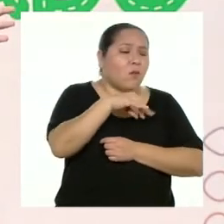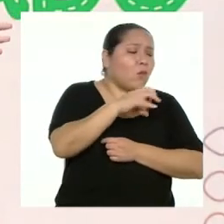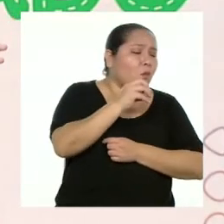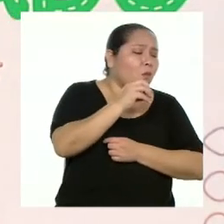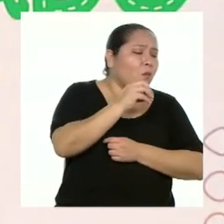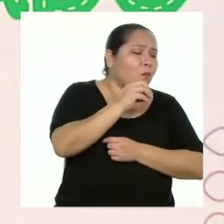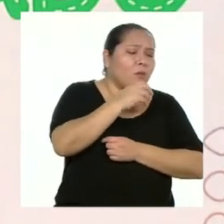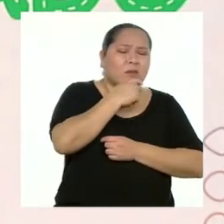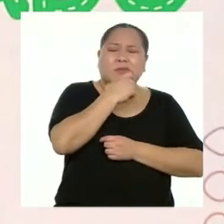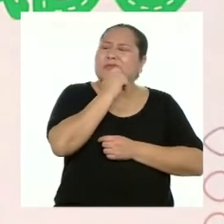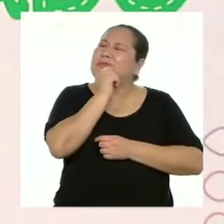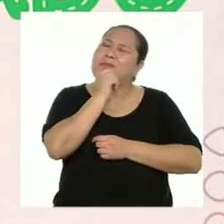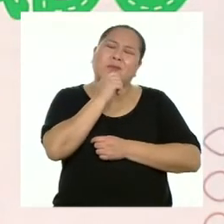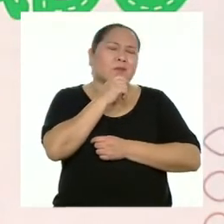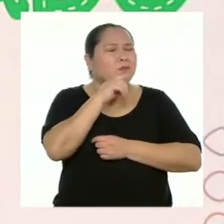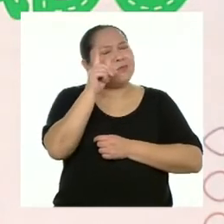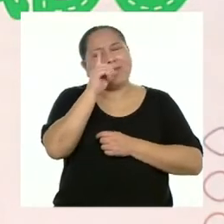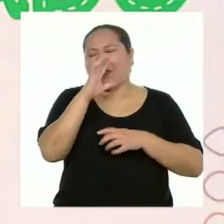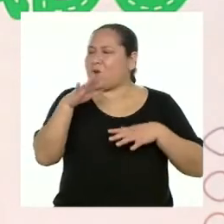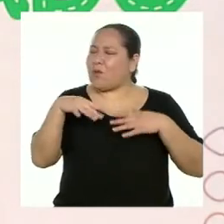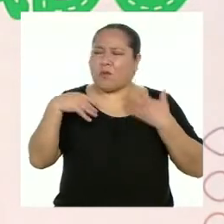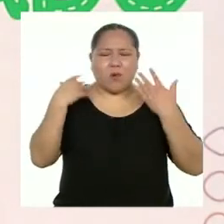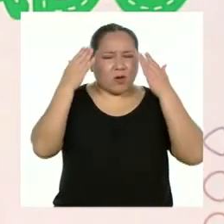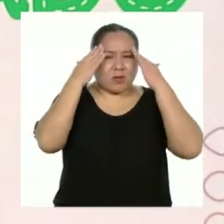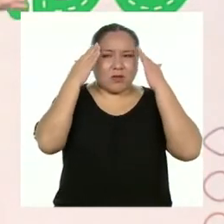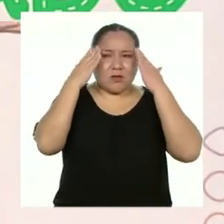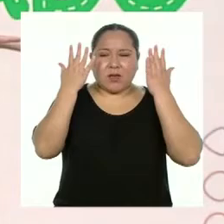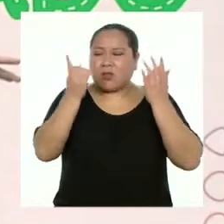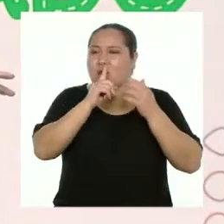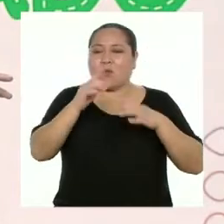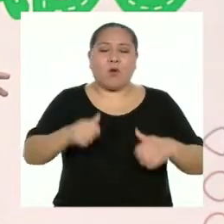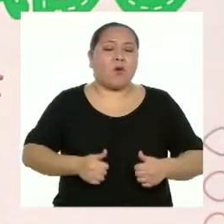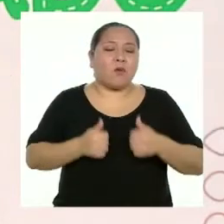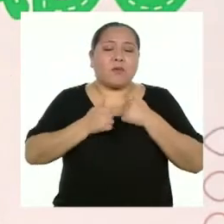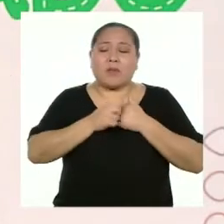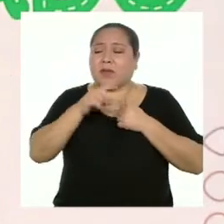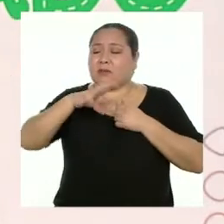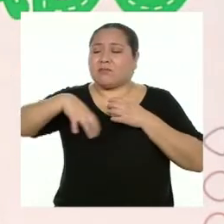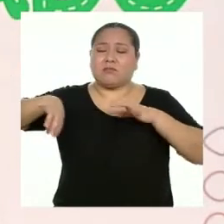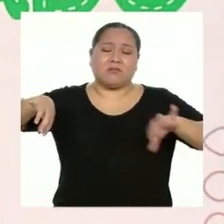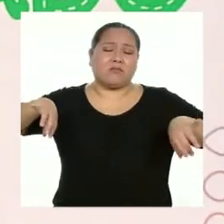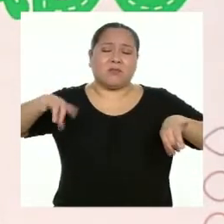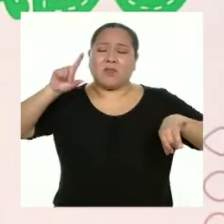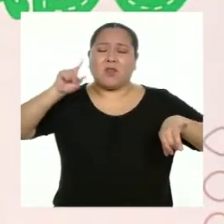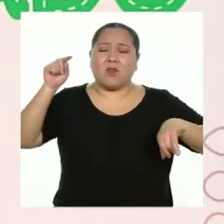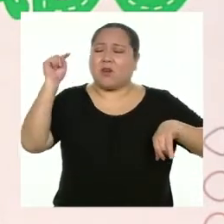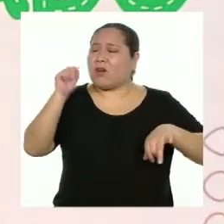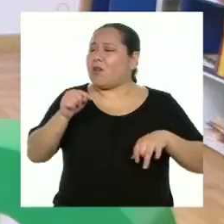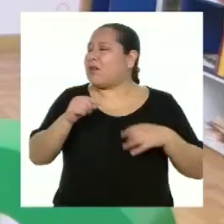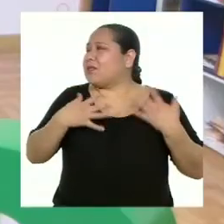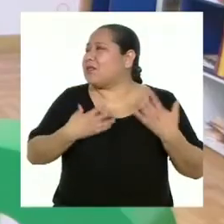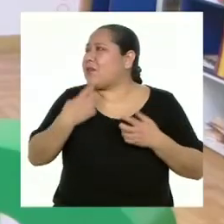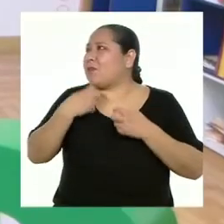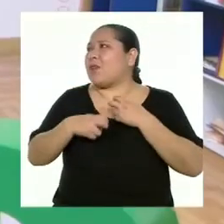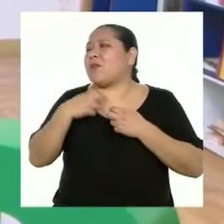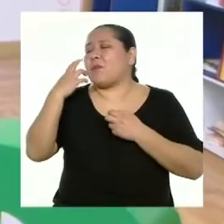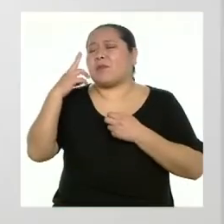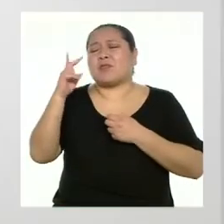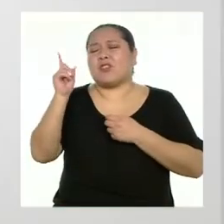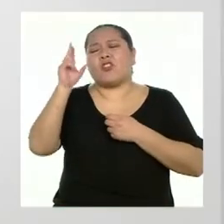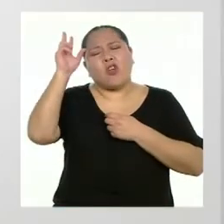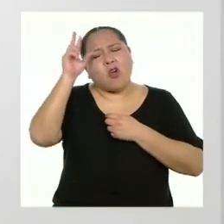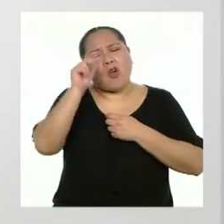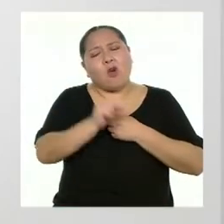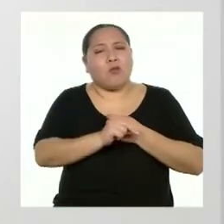mediana? Creo no poder vivir sin las dos. Ese es el dilema, profesor.